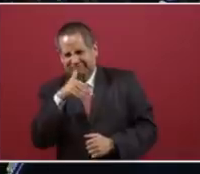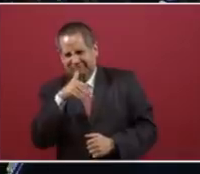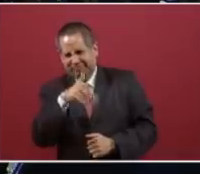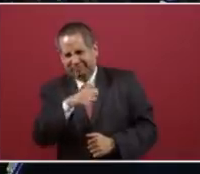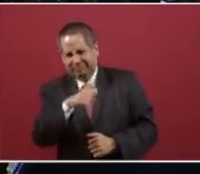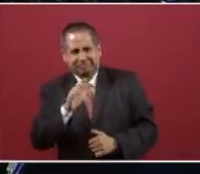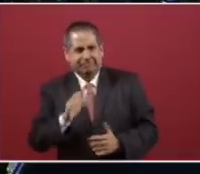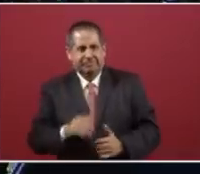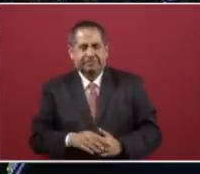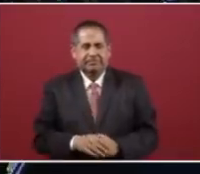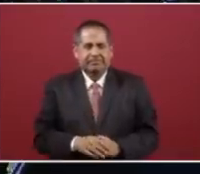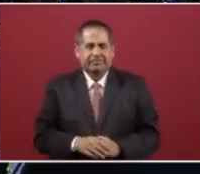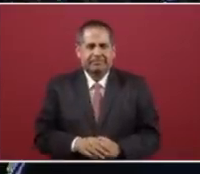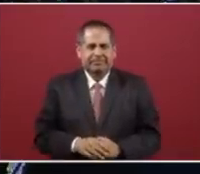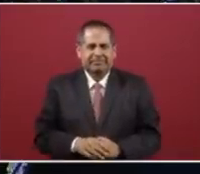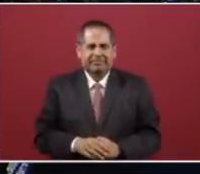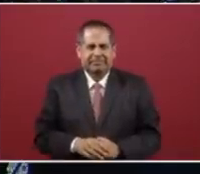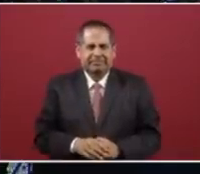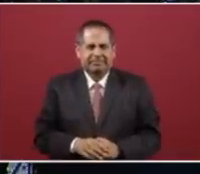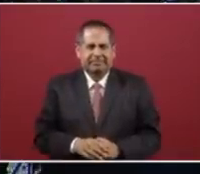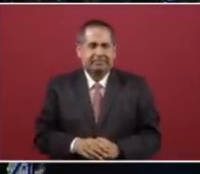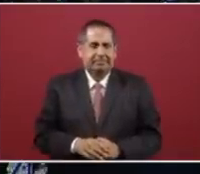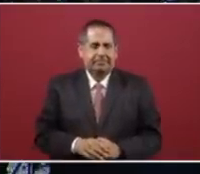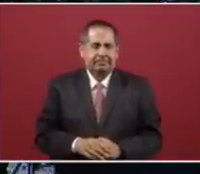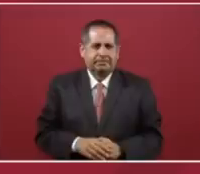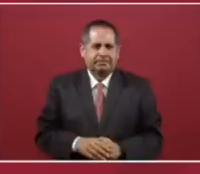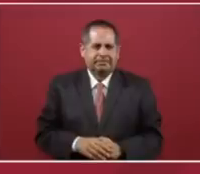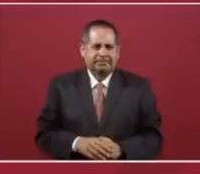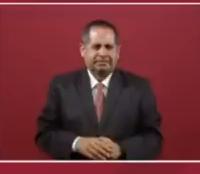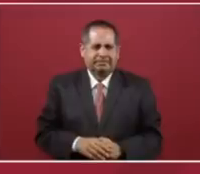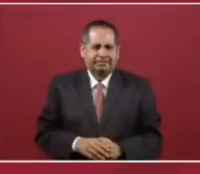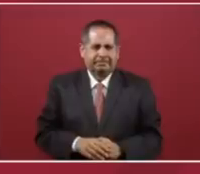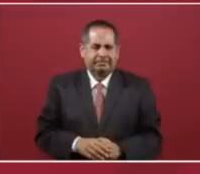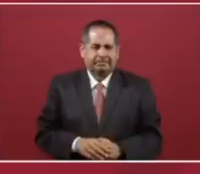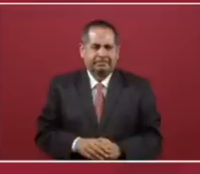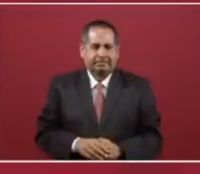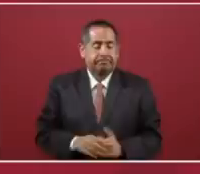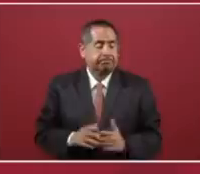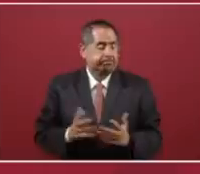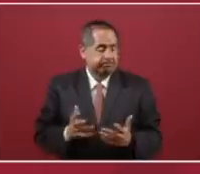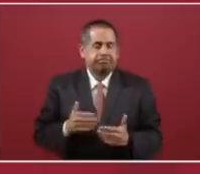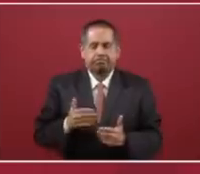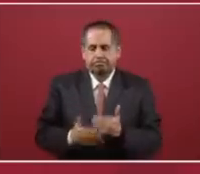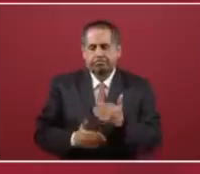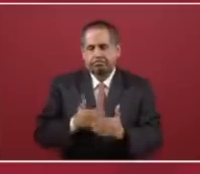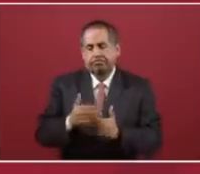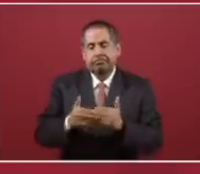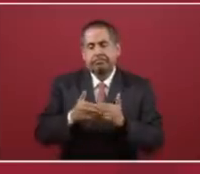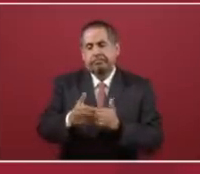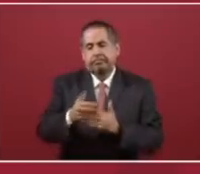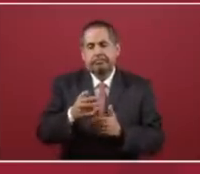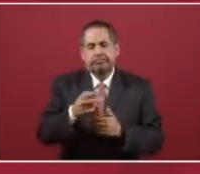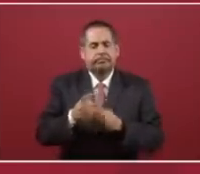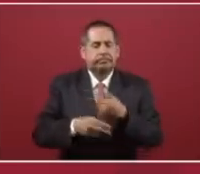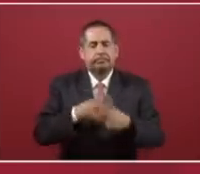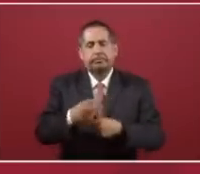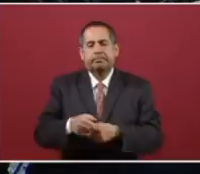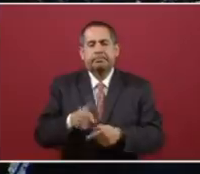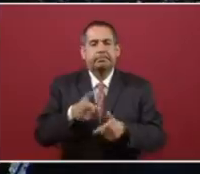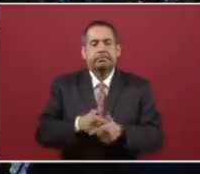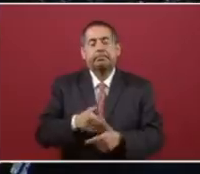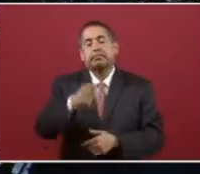o sea entonces vamos a ir avanzando en este propósito